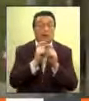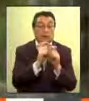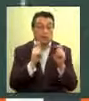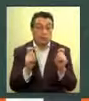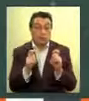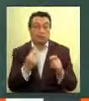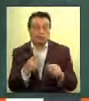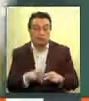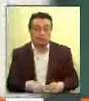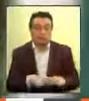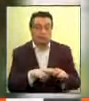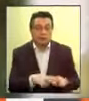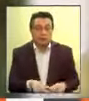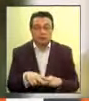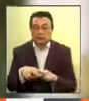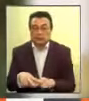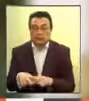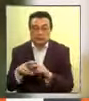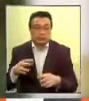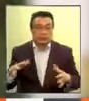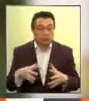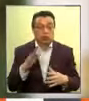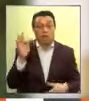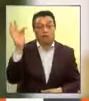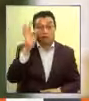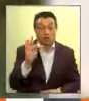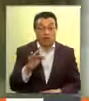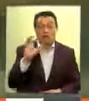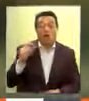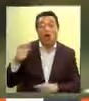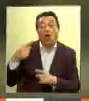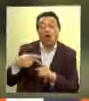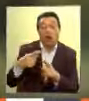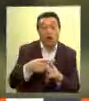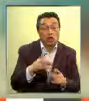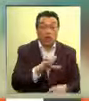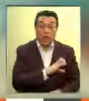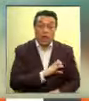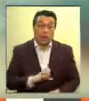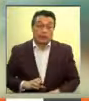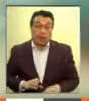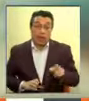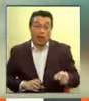juntar fondos, esperanzados en que FONASA u otra entidad del Estado